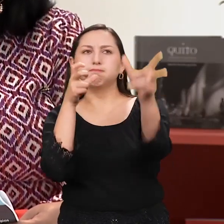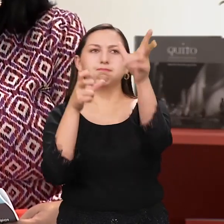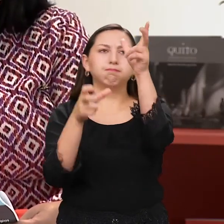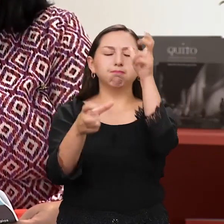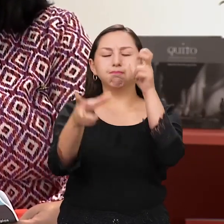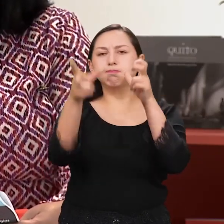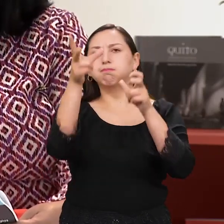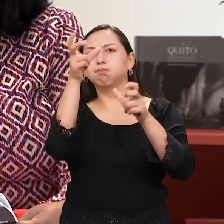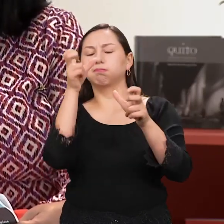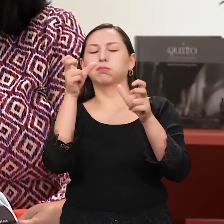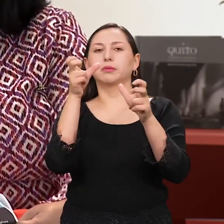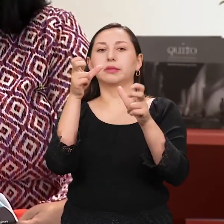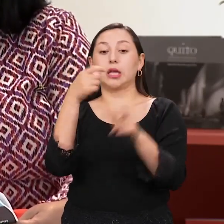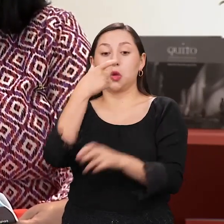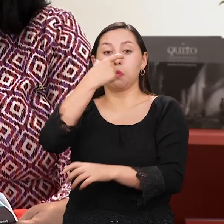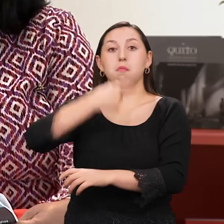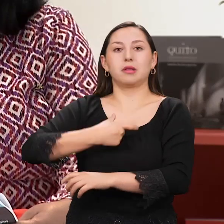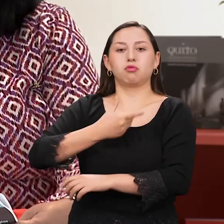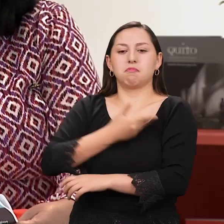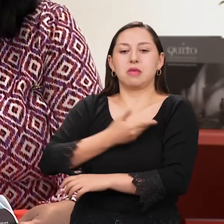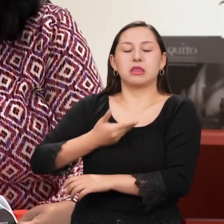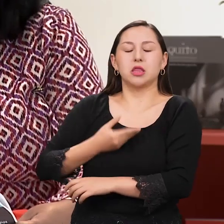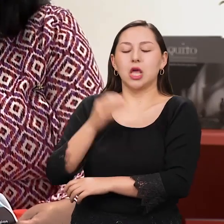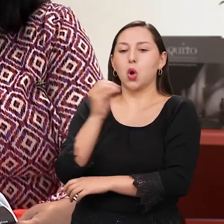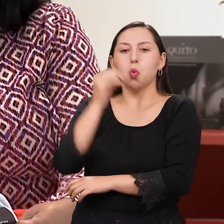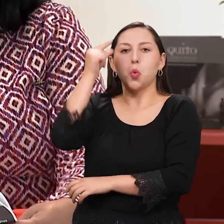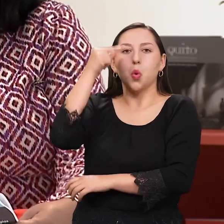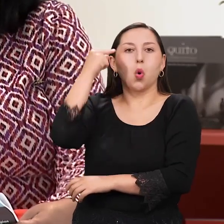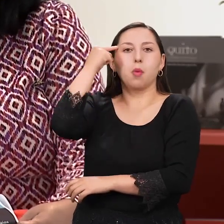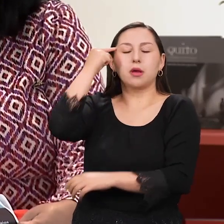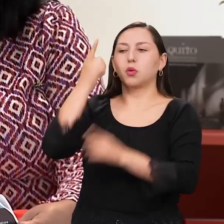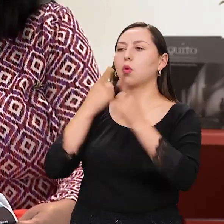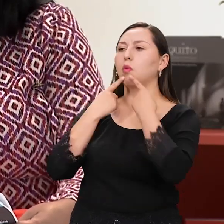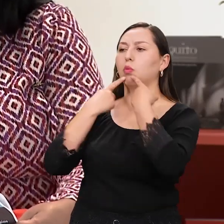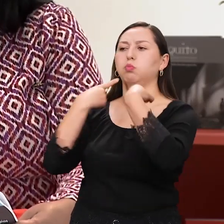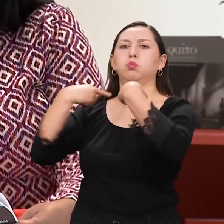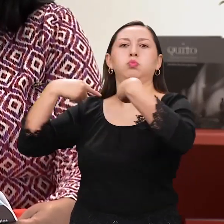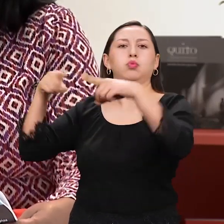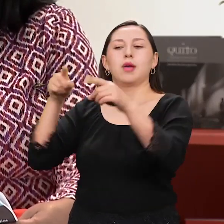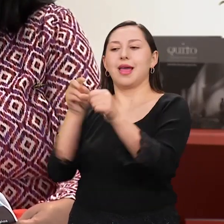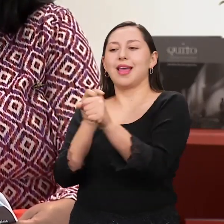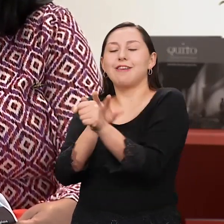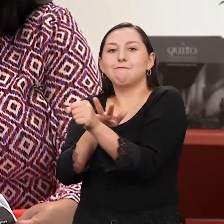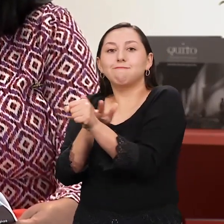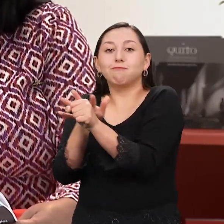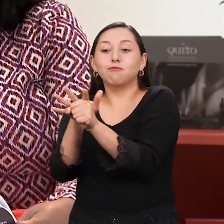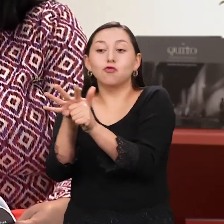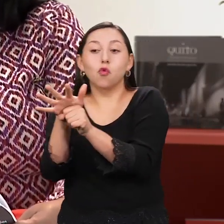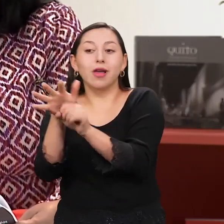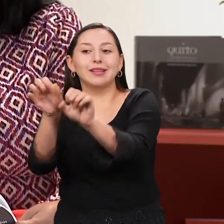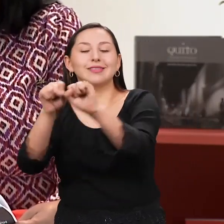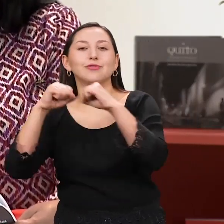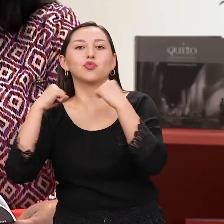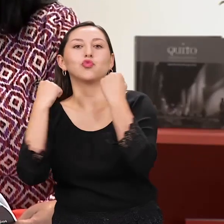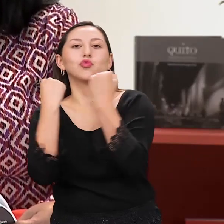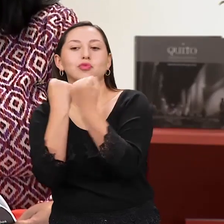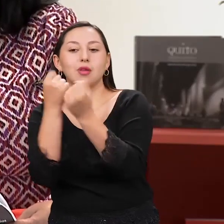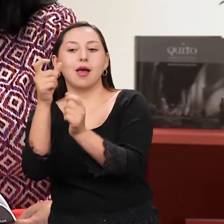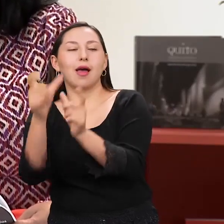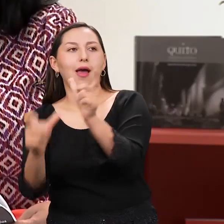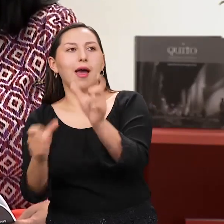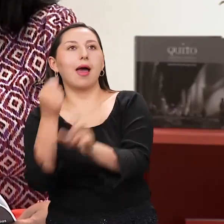ahí donde me interesaba sobre todo entender cómo opera a nivel discursivo todo aquello que nos dicen, pero también cómo